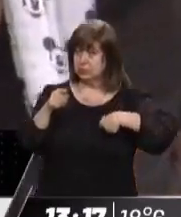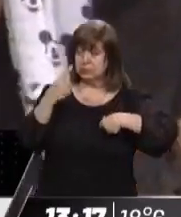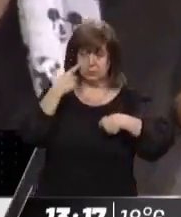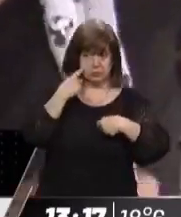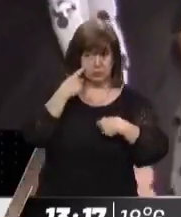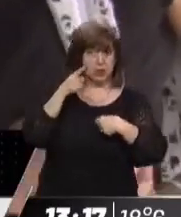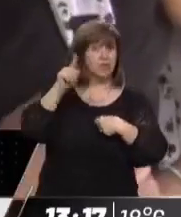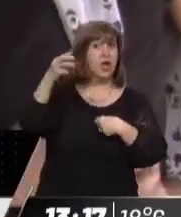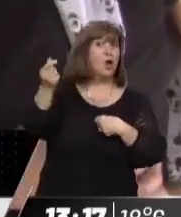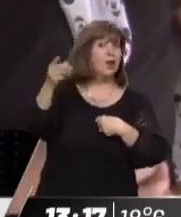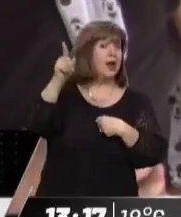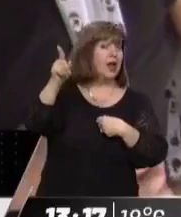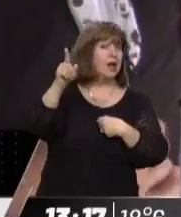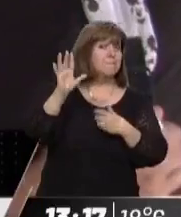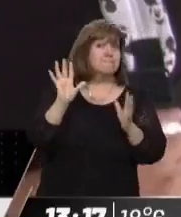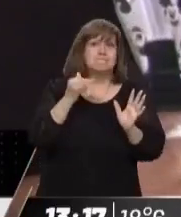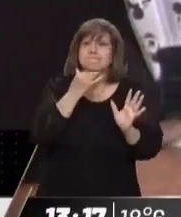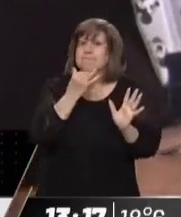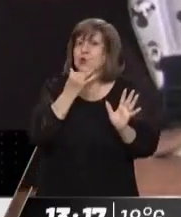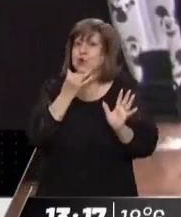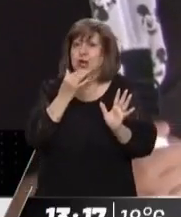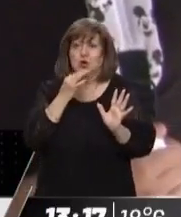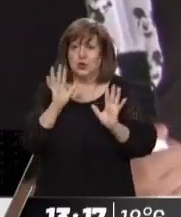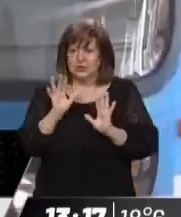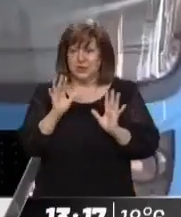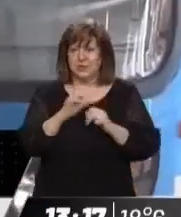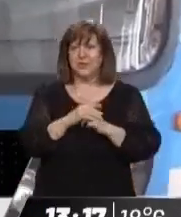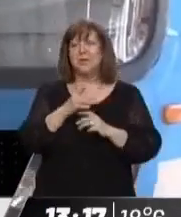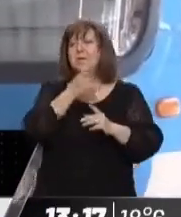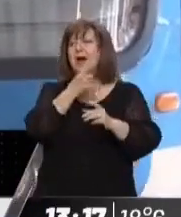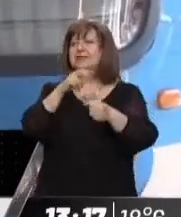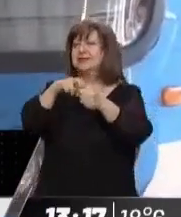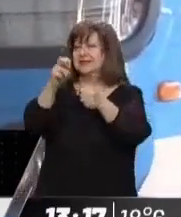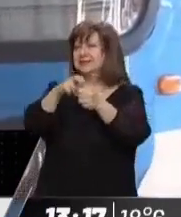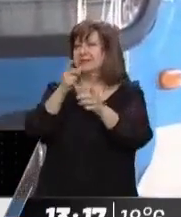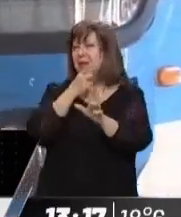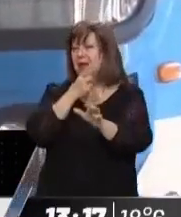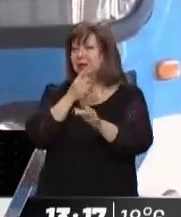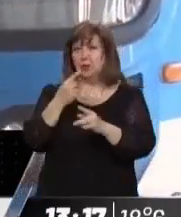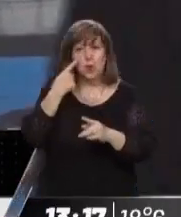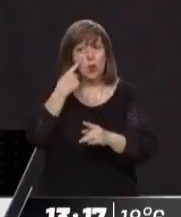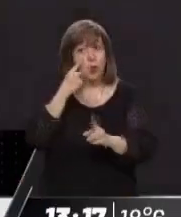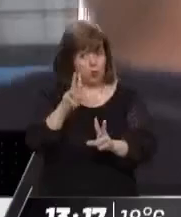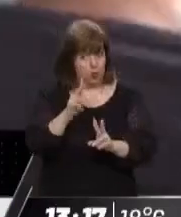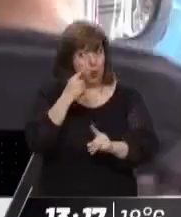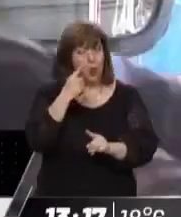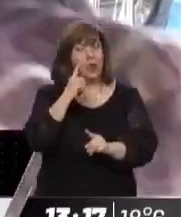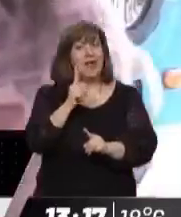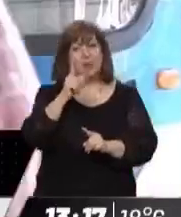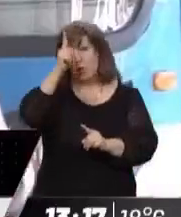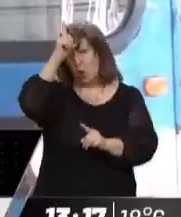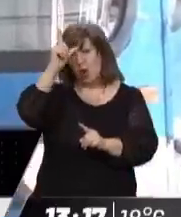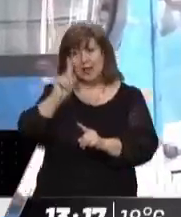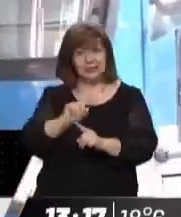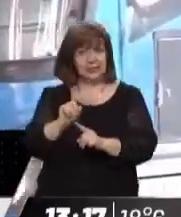así? No sé, no sabría decir, depende. Una birra como mucho, pero... Tienen en cuenta los controles policiales, ¿no? Que van a estar controlando, ¿no